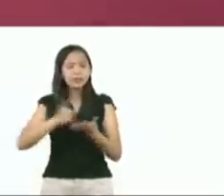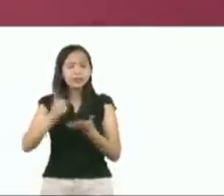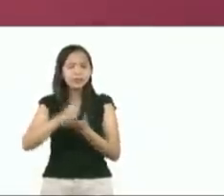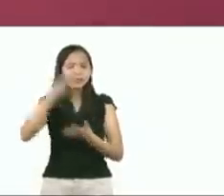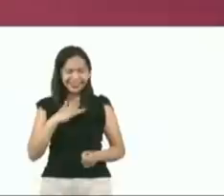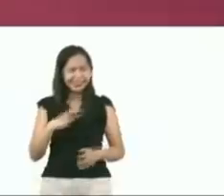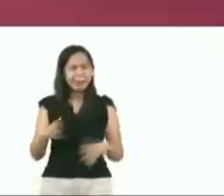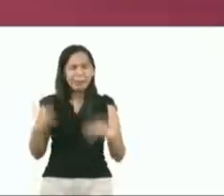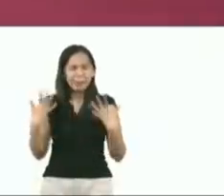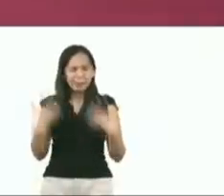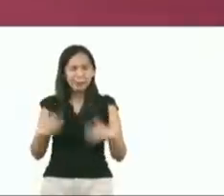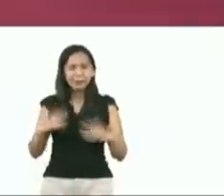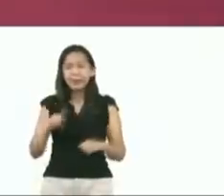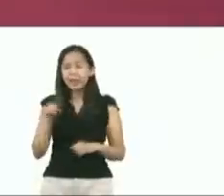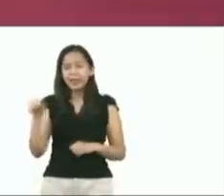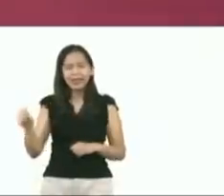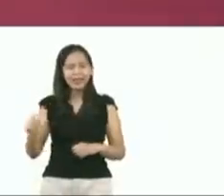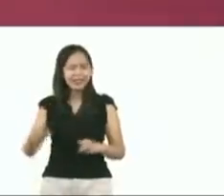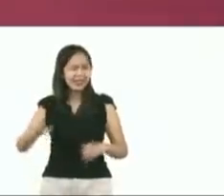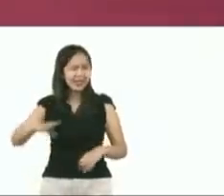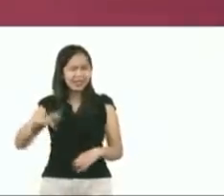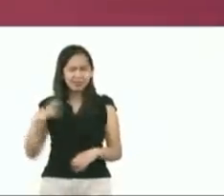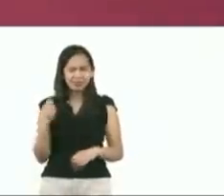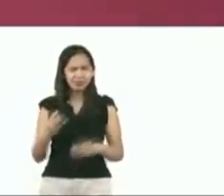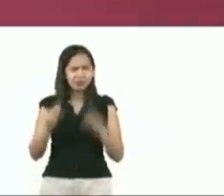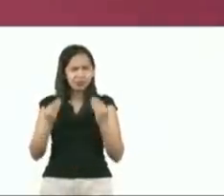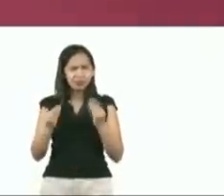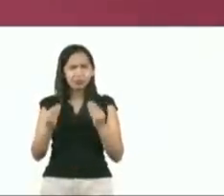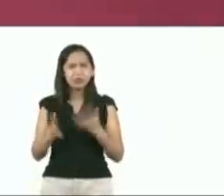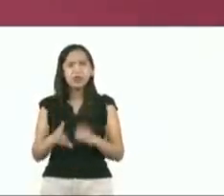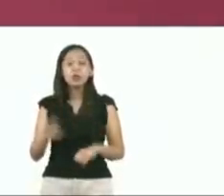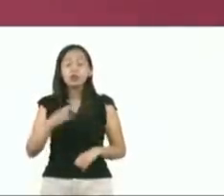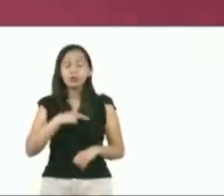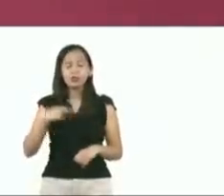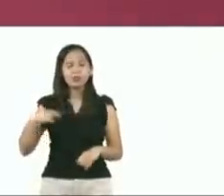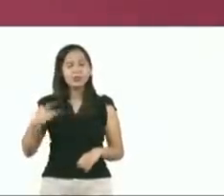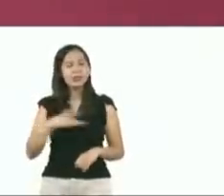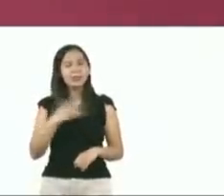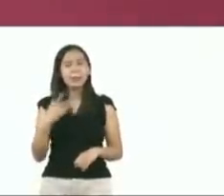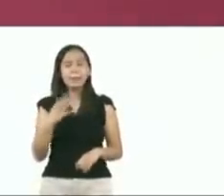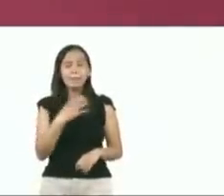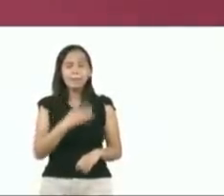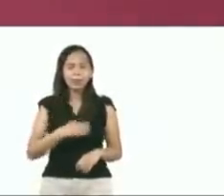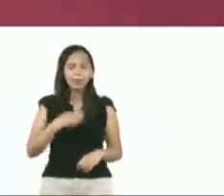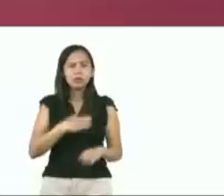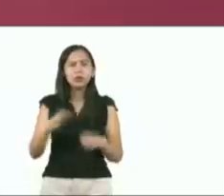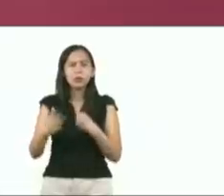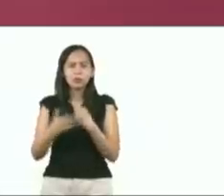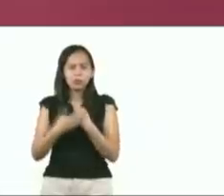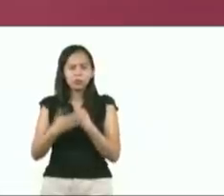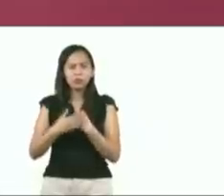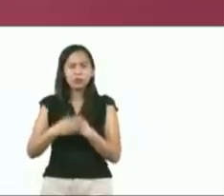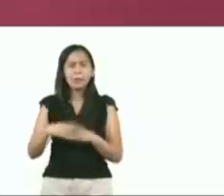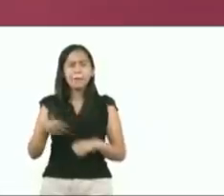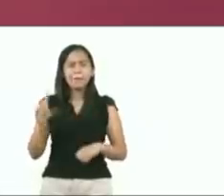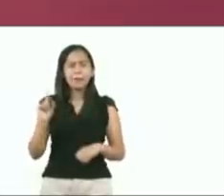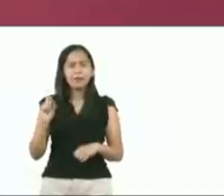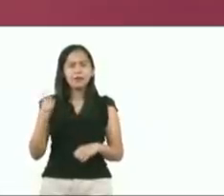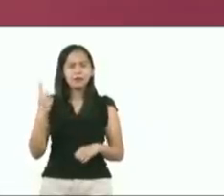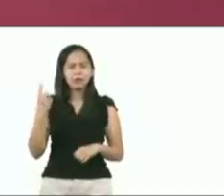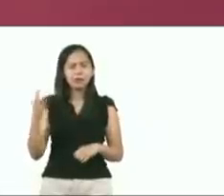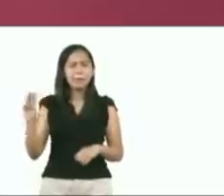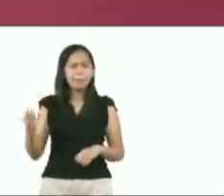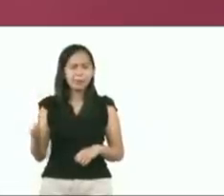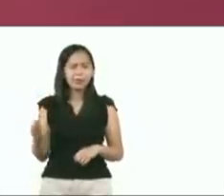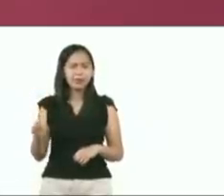es. Y me da mucho gusto que este próximo 21 de mayo no se va a romper un récord, se va a